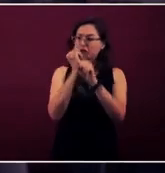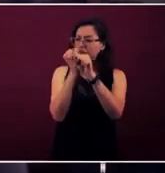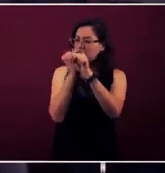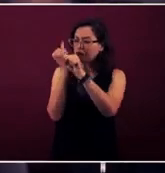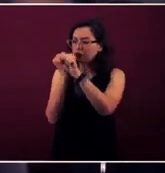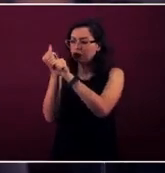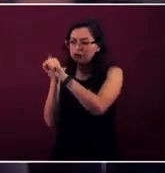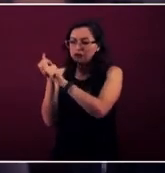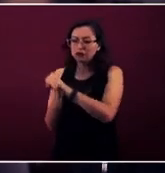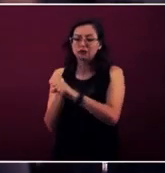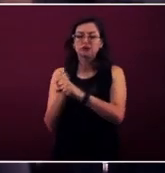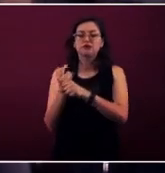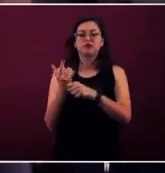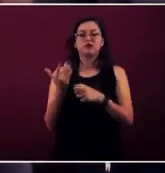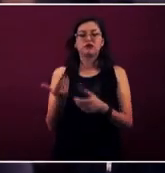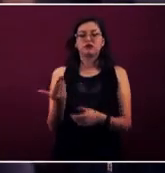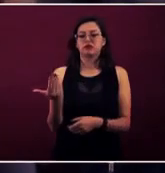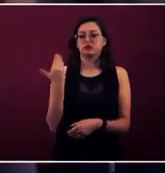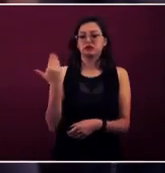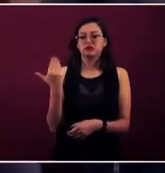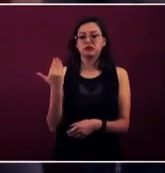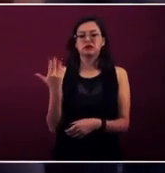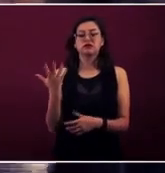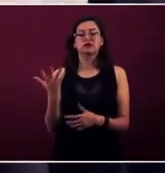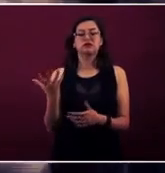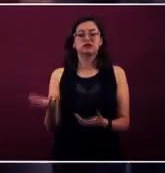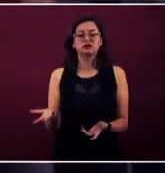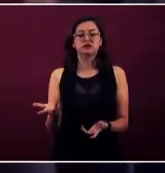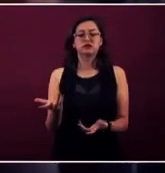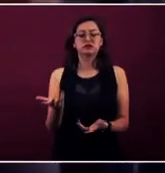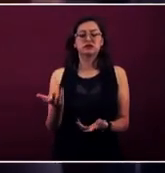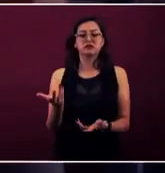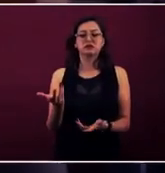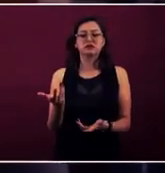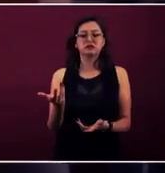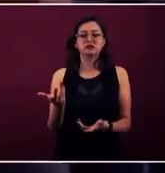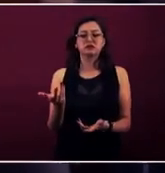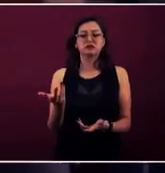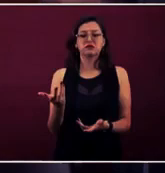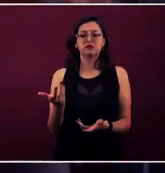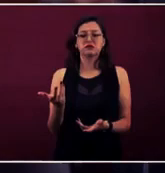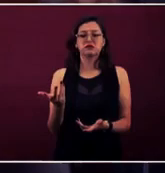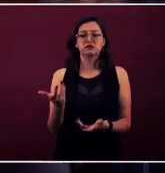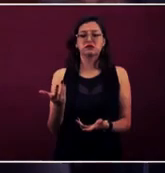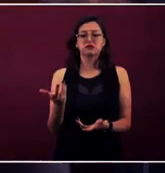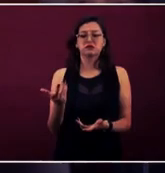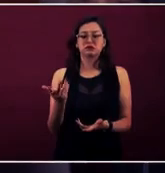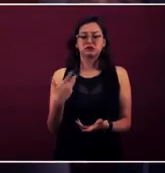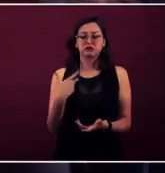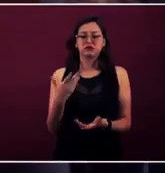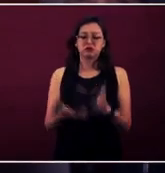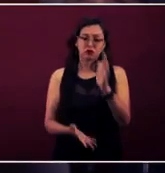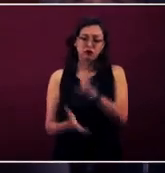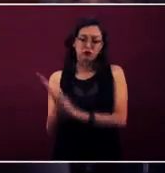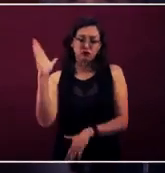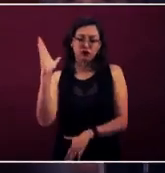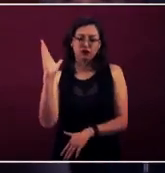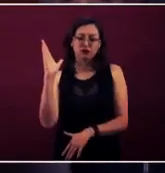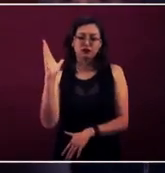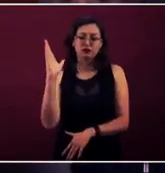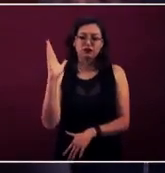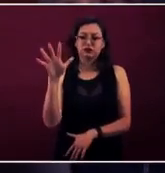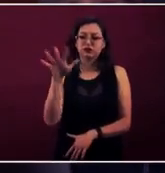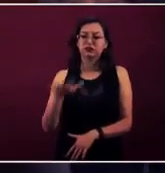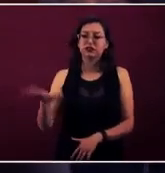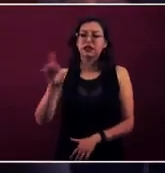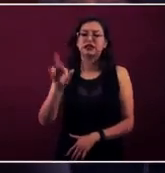Y hace unos días regresé después de unos largos días por allá por la